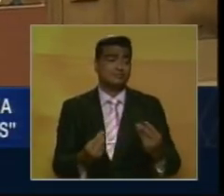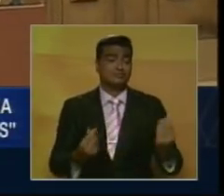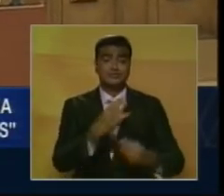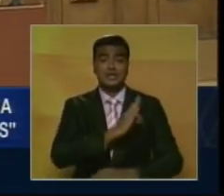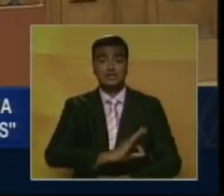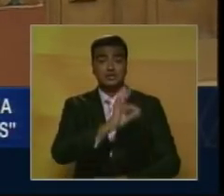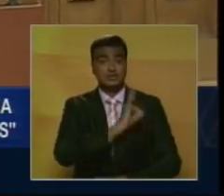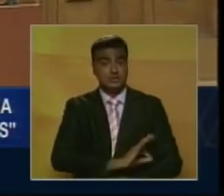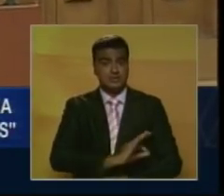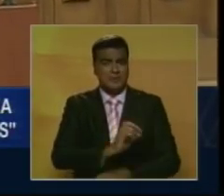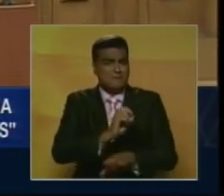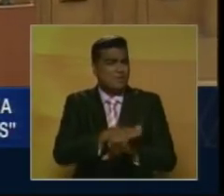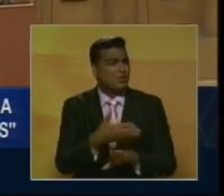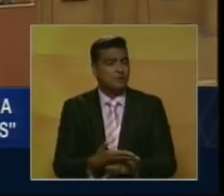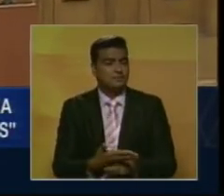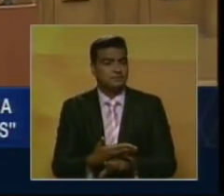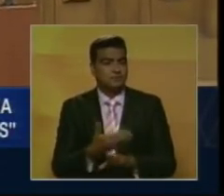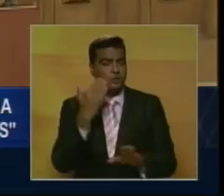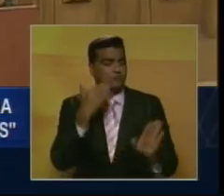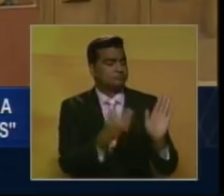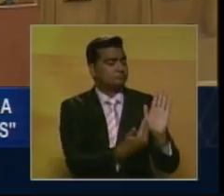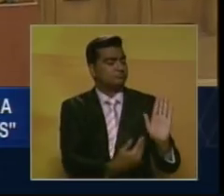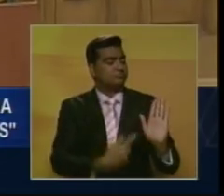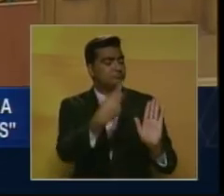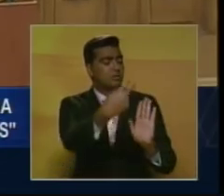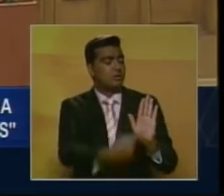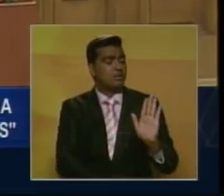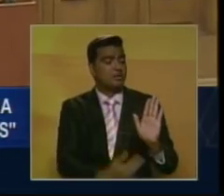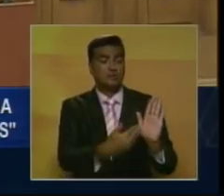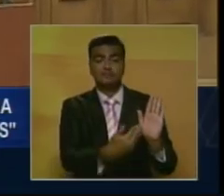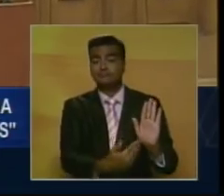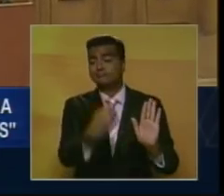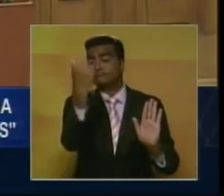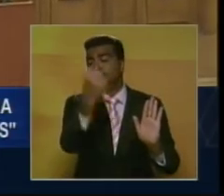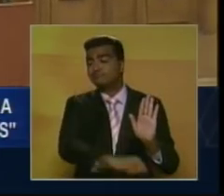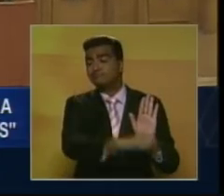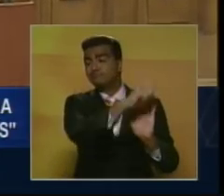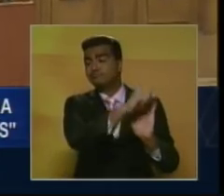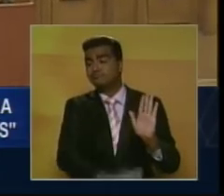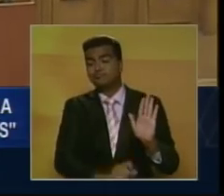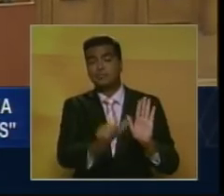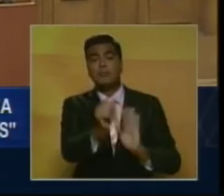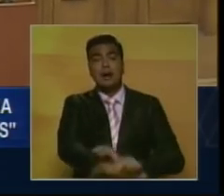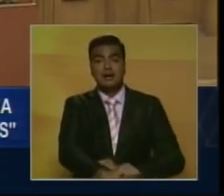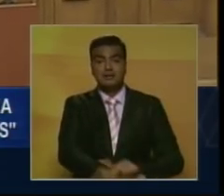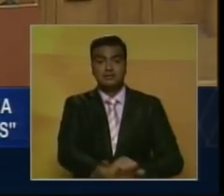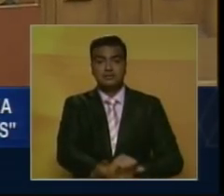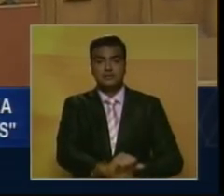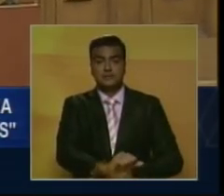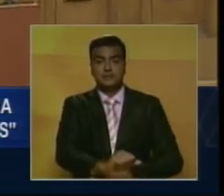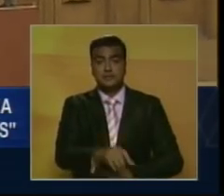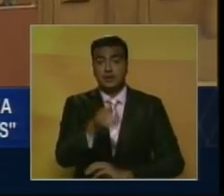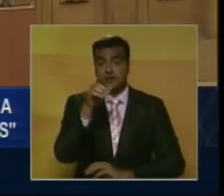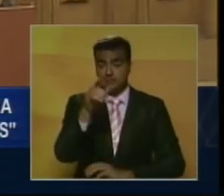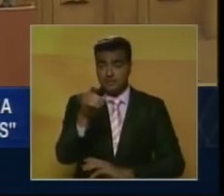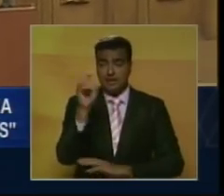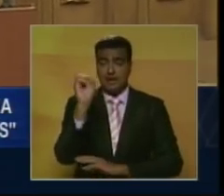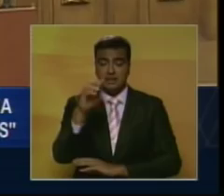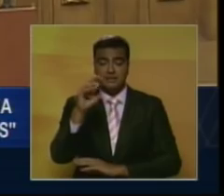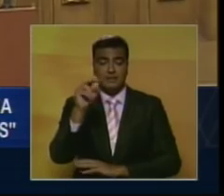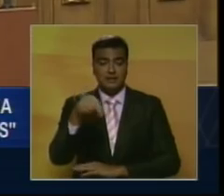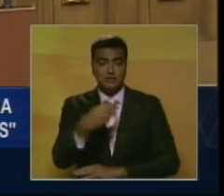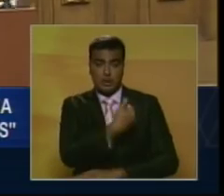y social es consecuencia de un modelo político pétreo y comprobadamente fracasado. Por otra parte, el máximo representante del